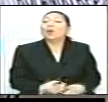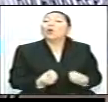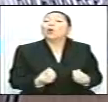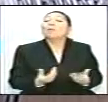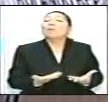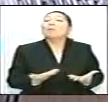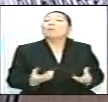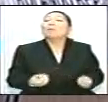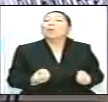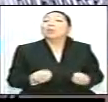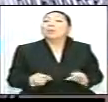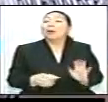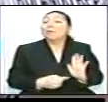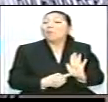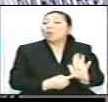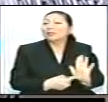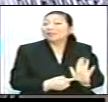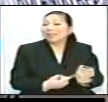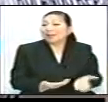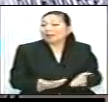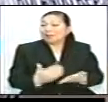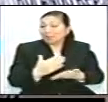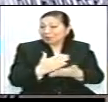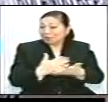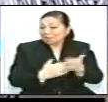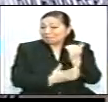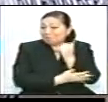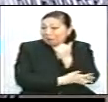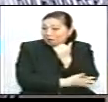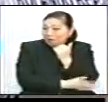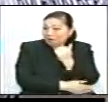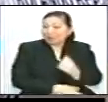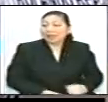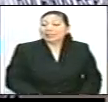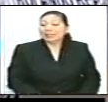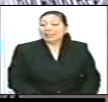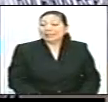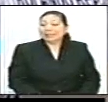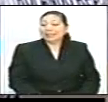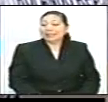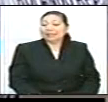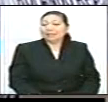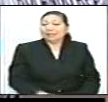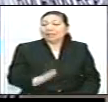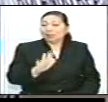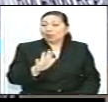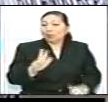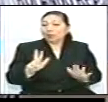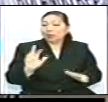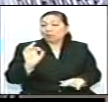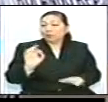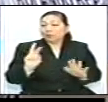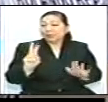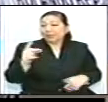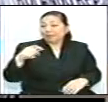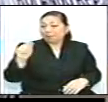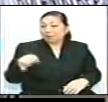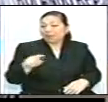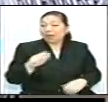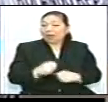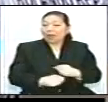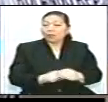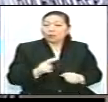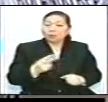lo podemos evidenciar? Hemos bajado la pobreza del 58.7% en el